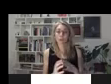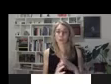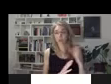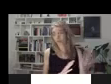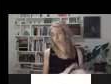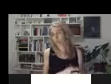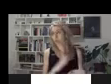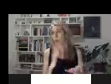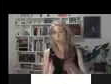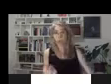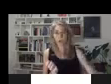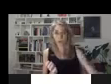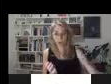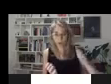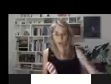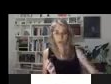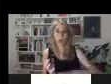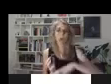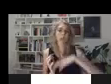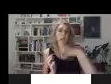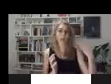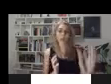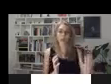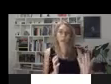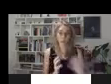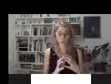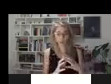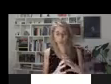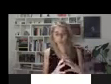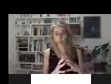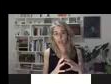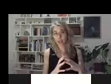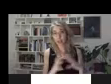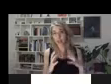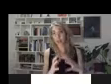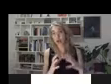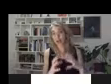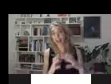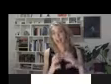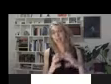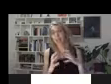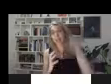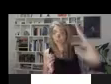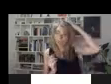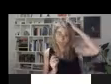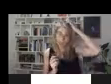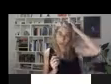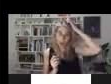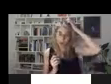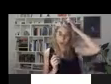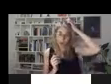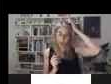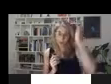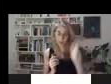caso, en uno o en otro, sobre todo en algunos, tal vez, con carreras más